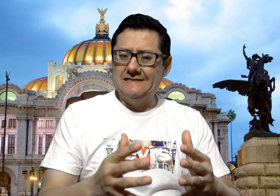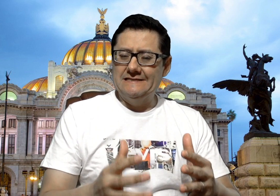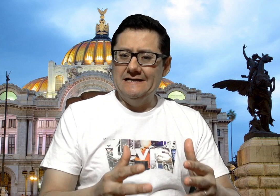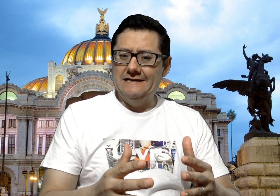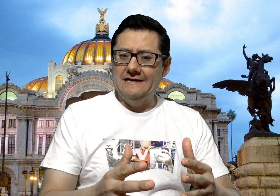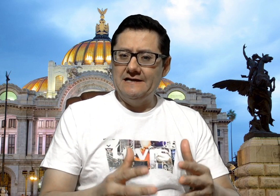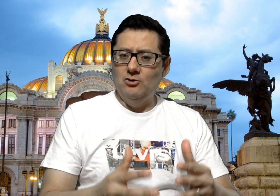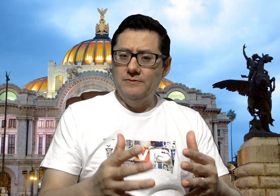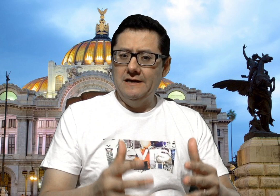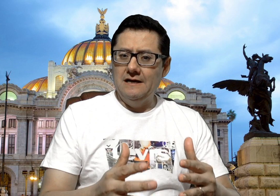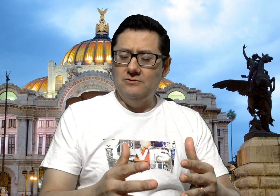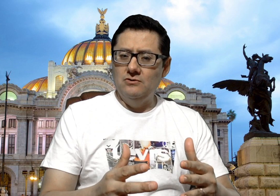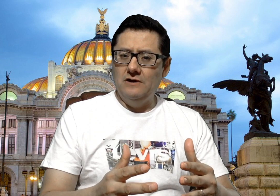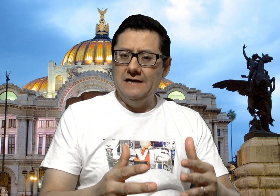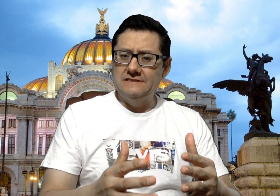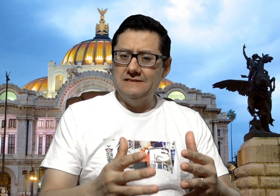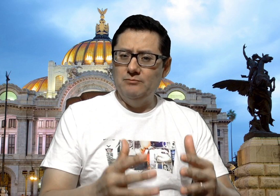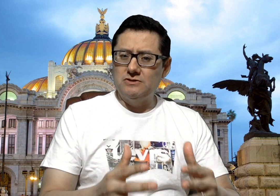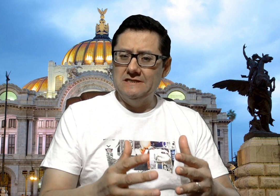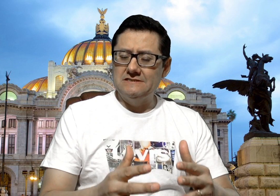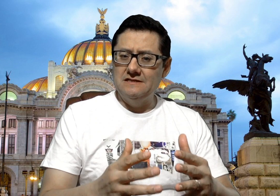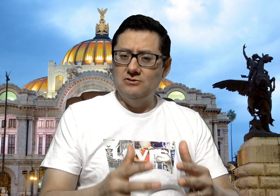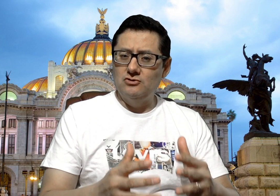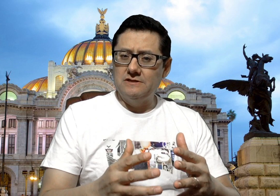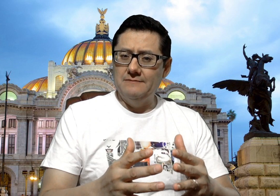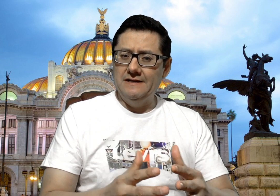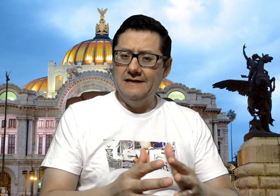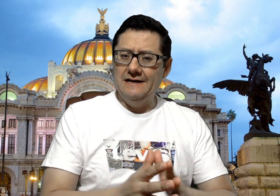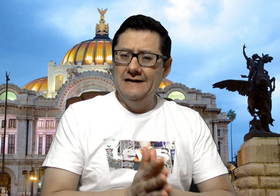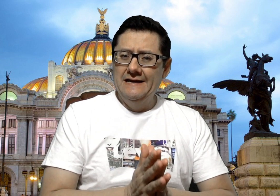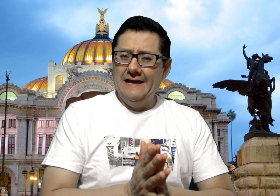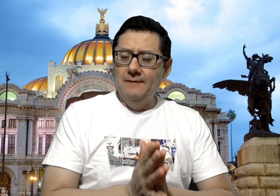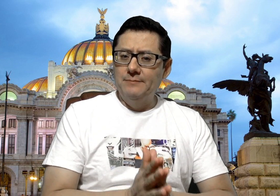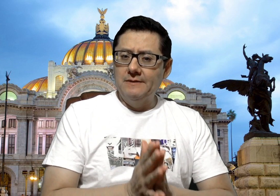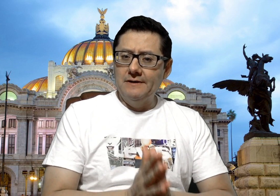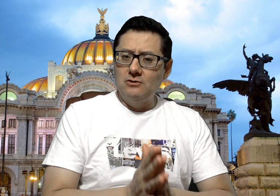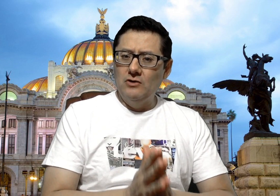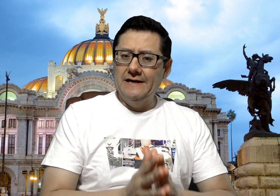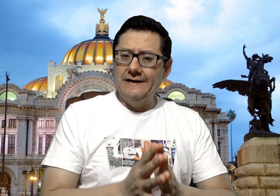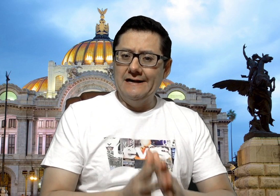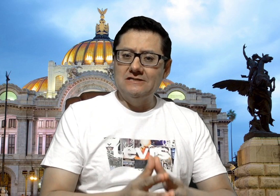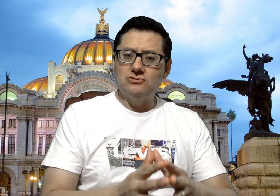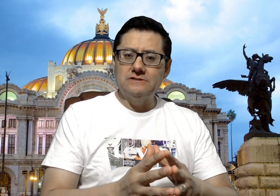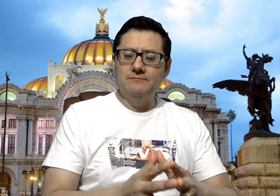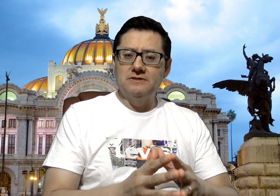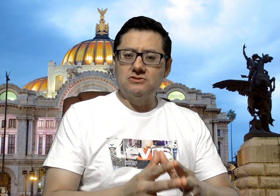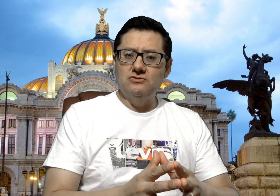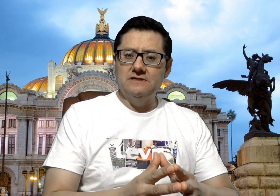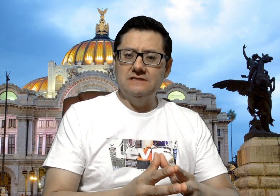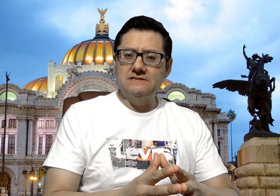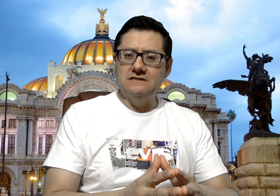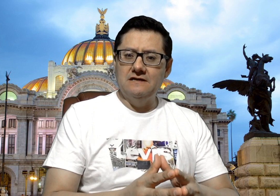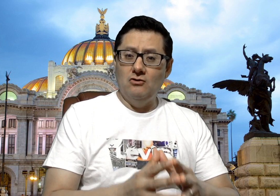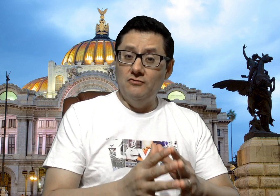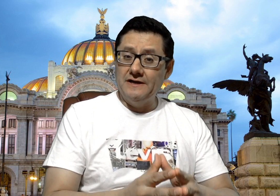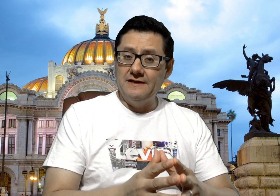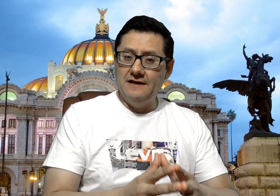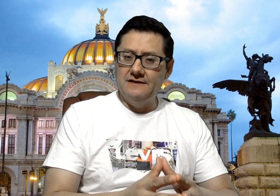crisis sanitaria que ha ubicado a esta potencia de Norteamérica en primer lugar en casos de